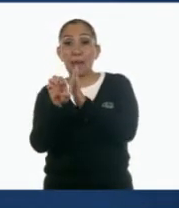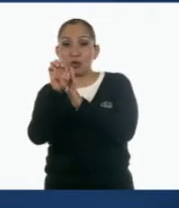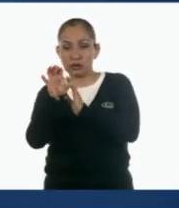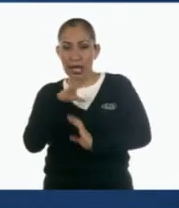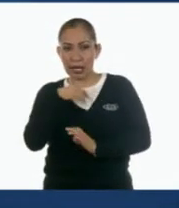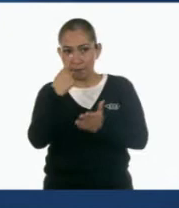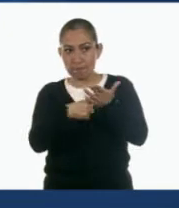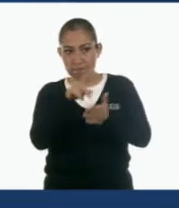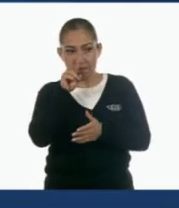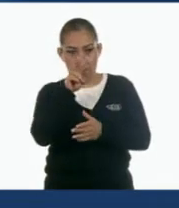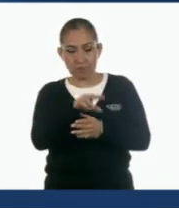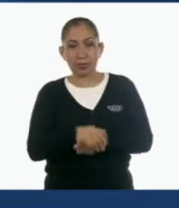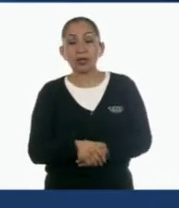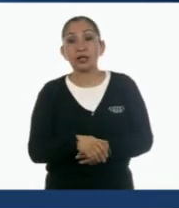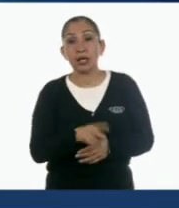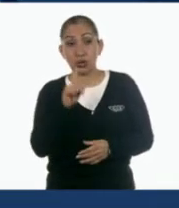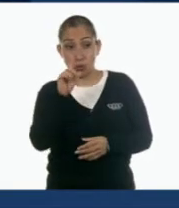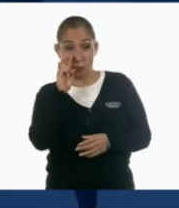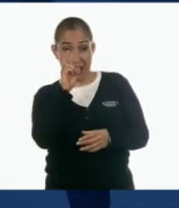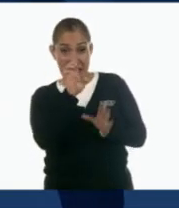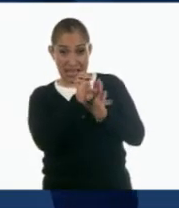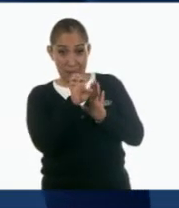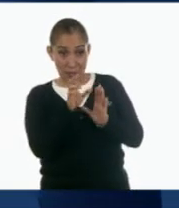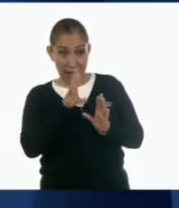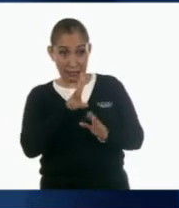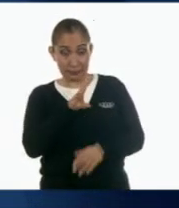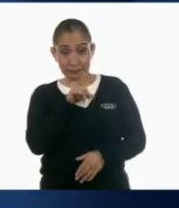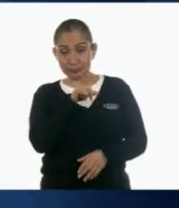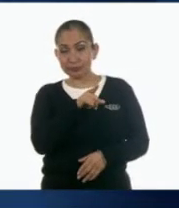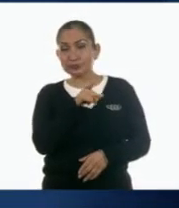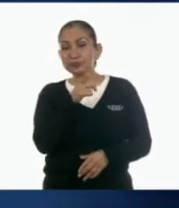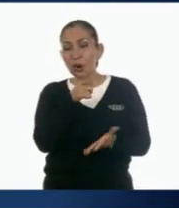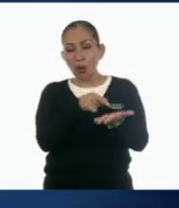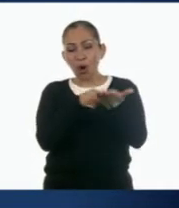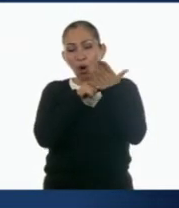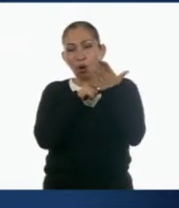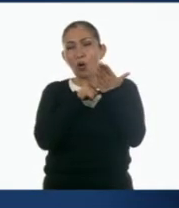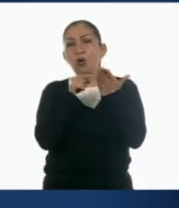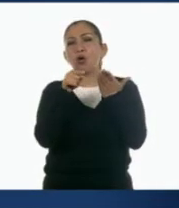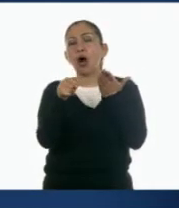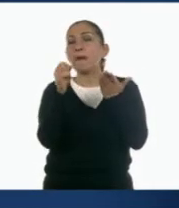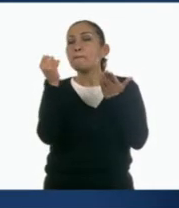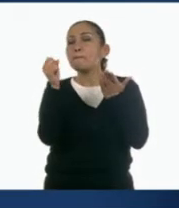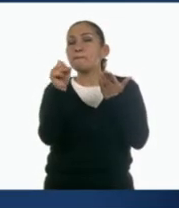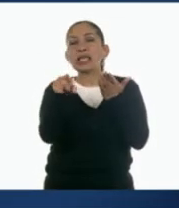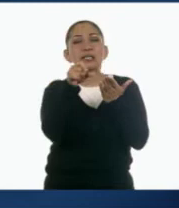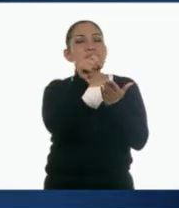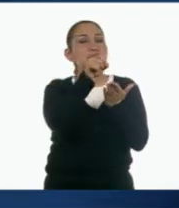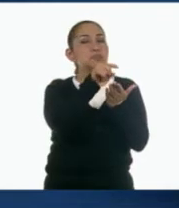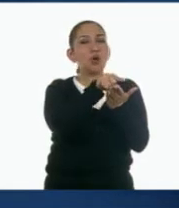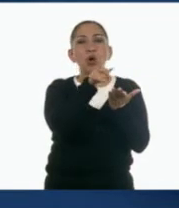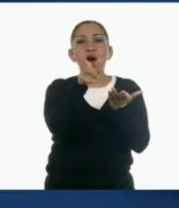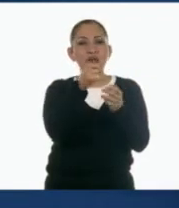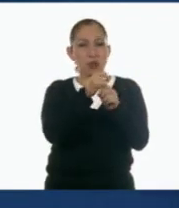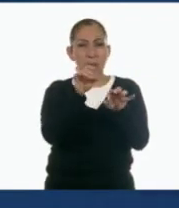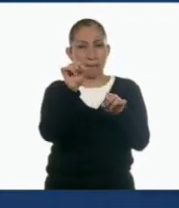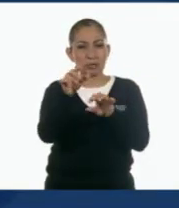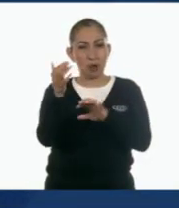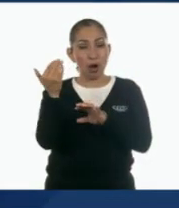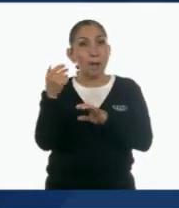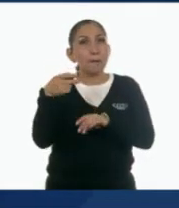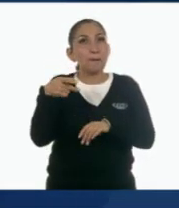ejemplos. Y si te fijas ahí en los ejemplos, nos están dando básicamente la misma